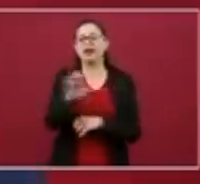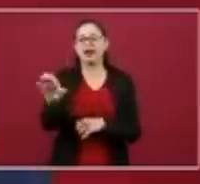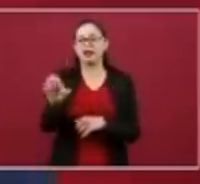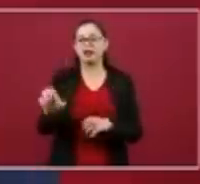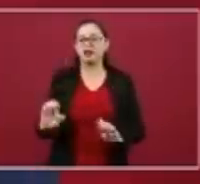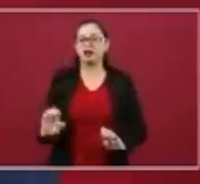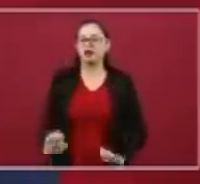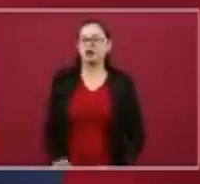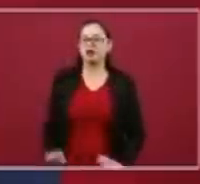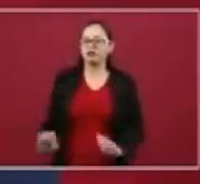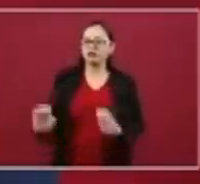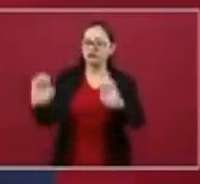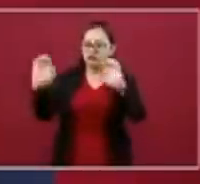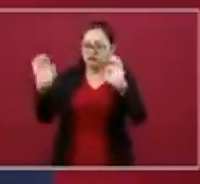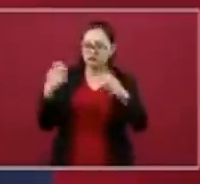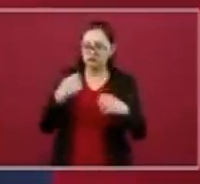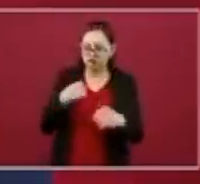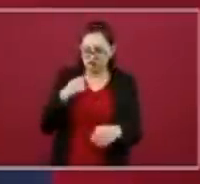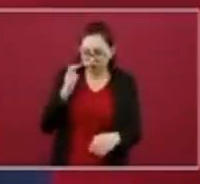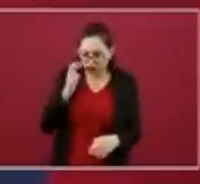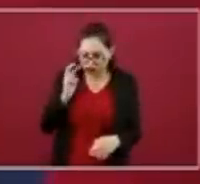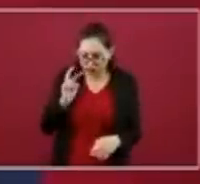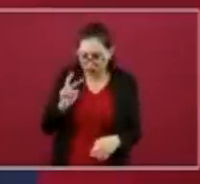el edificio.